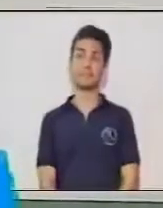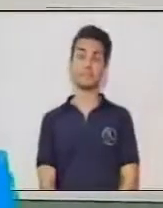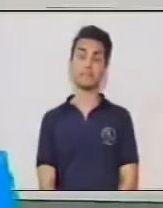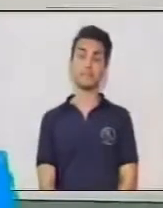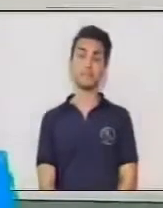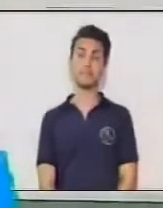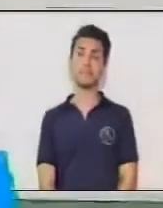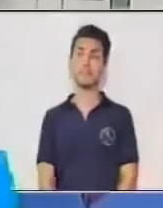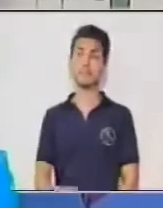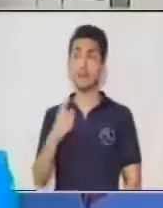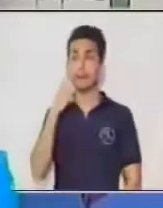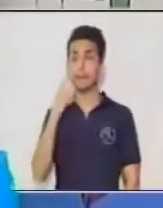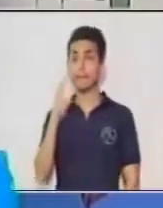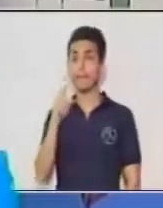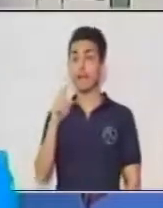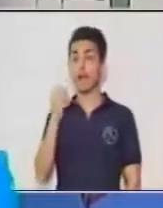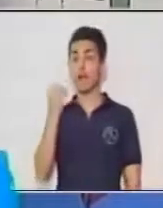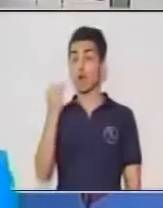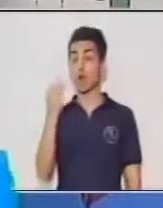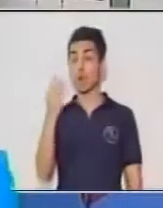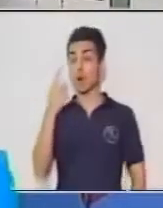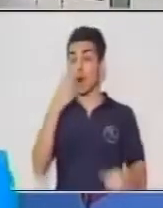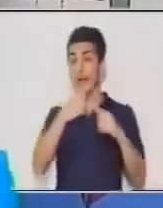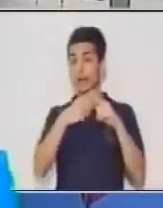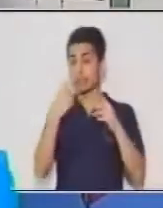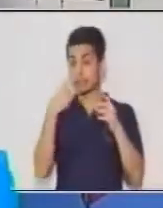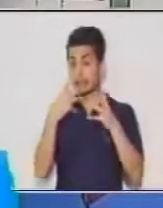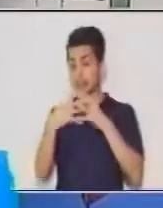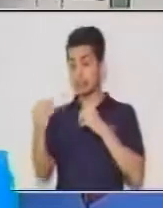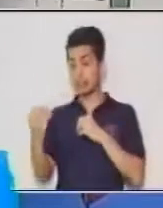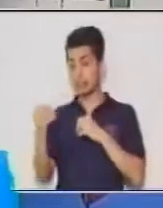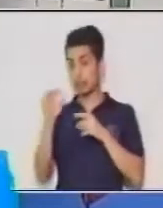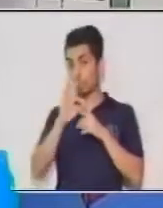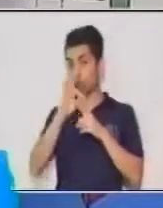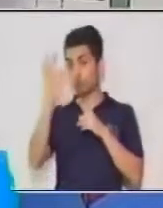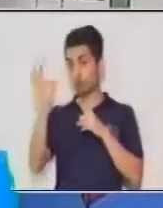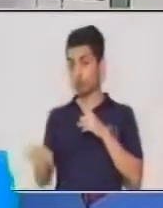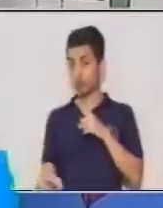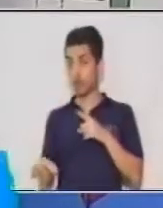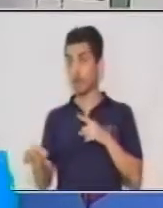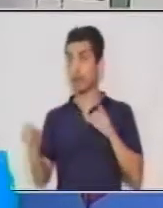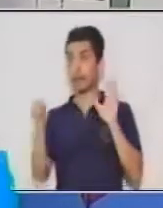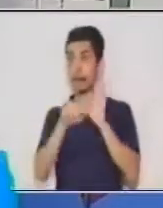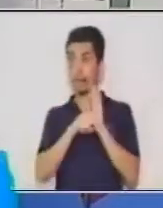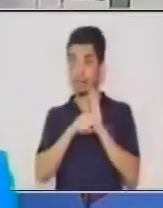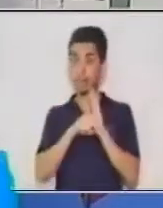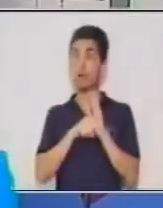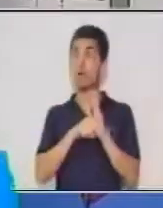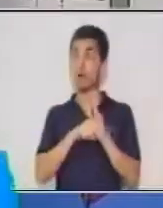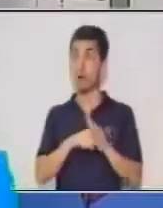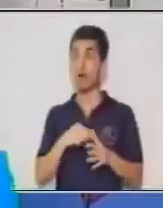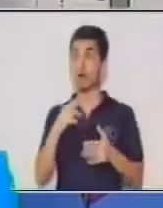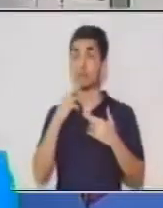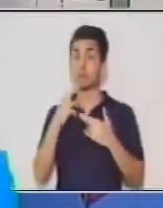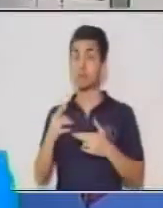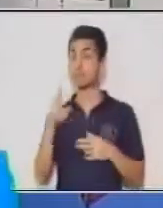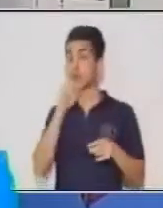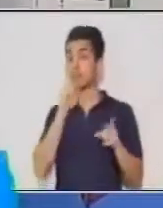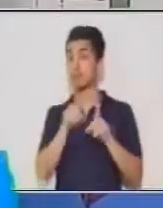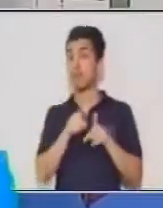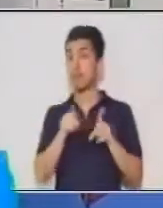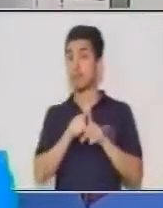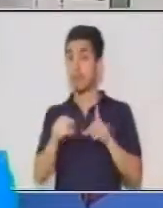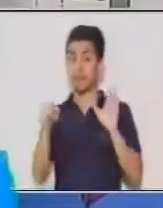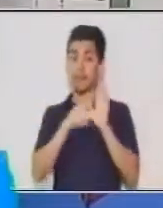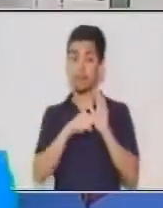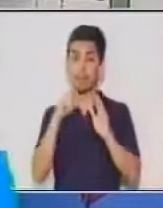Si el valor x que coloquemos en la función va a ser negativo, el resultado también va a ser